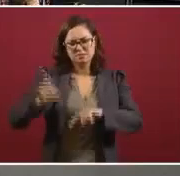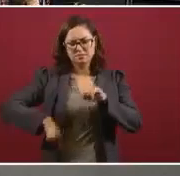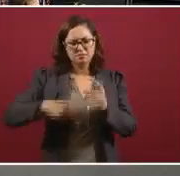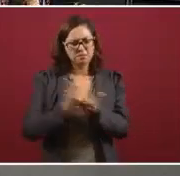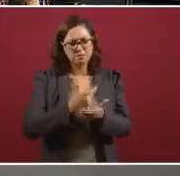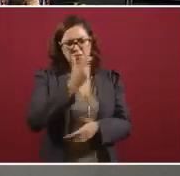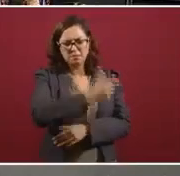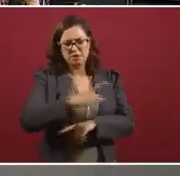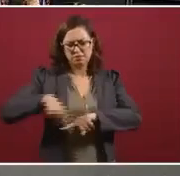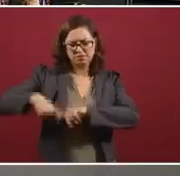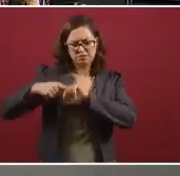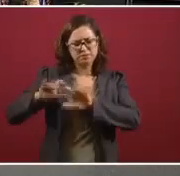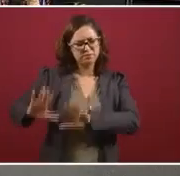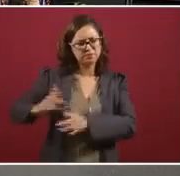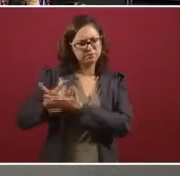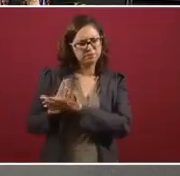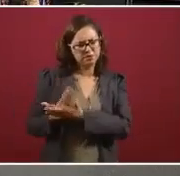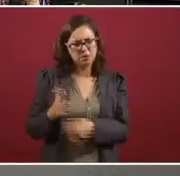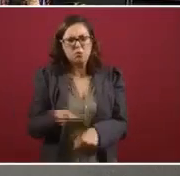pagos.